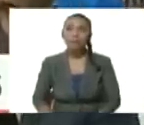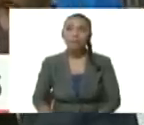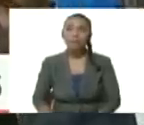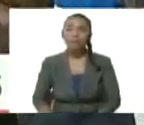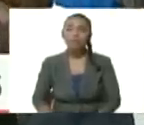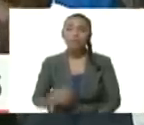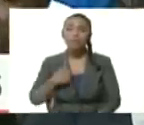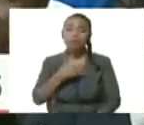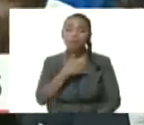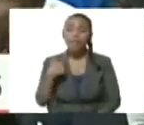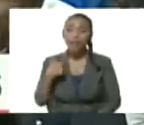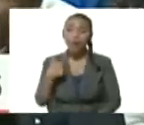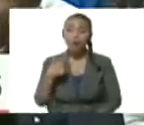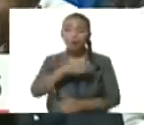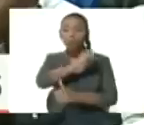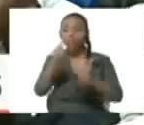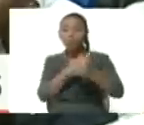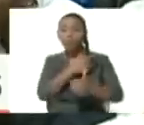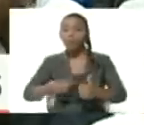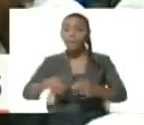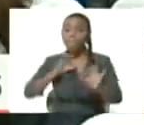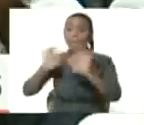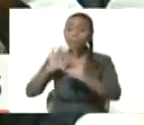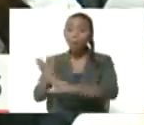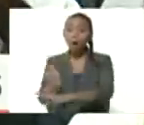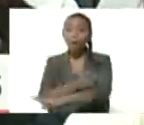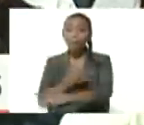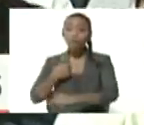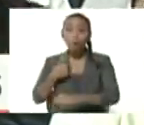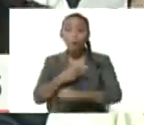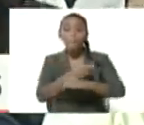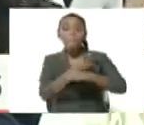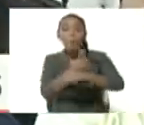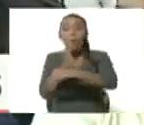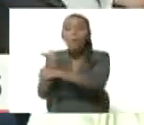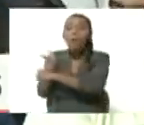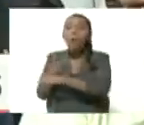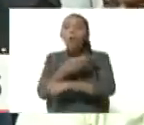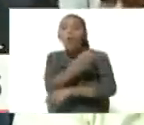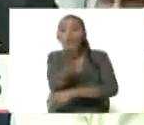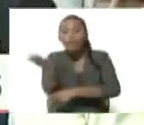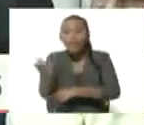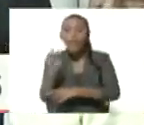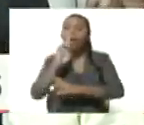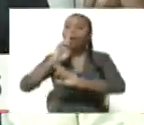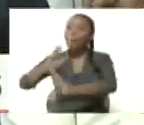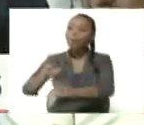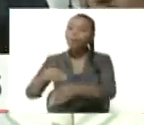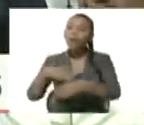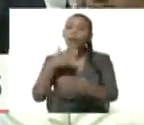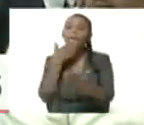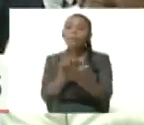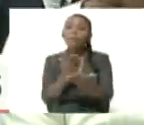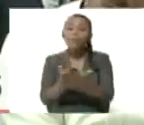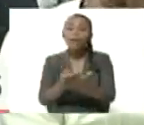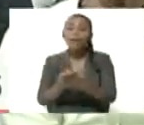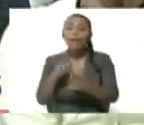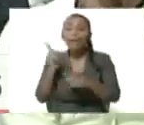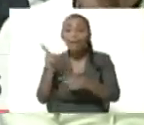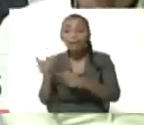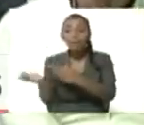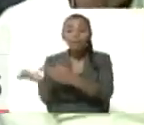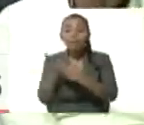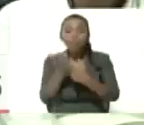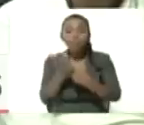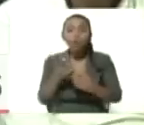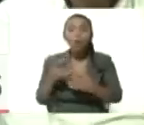yo quiero que los vicepresidentes estén preparados porque les voy a disparar ahorita. Para que ustedes respondan lo que están proponiendo los compañeros. Aquí